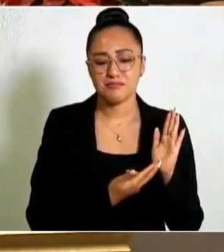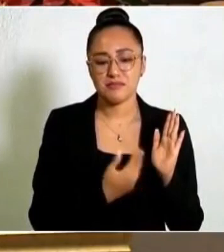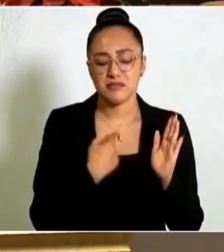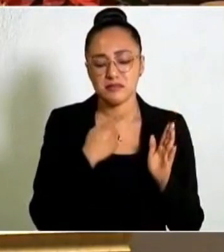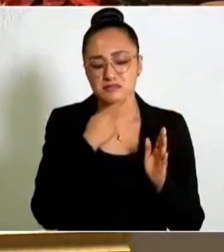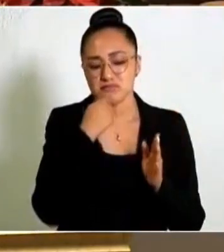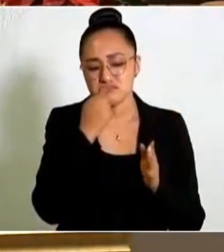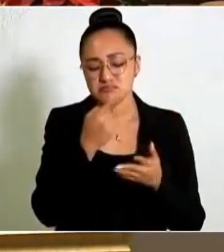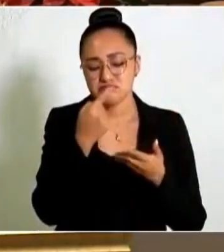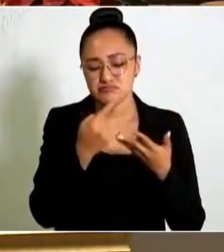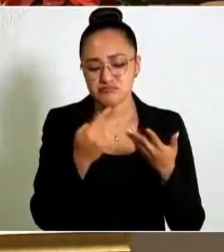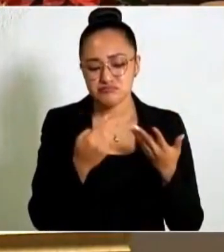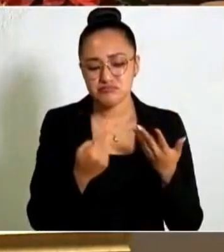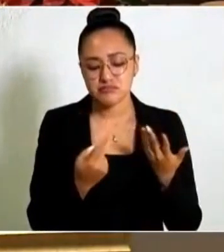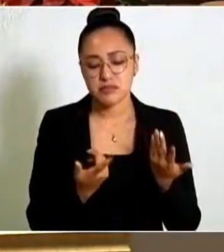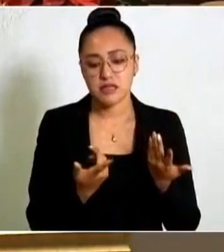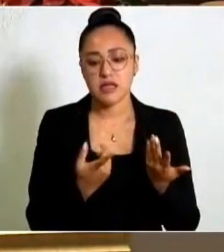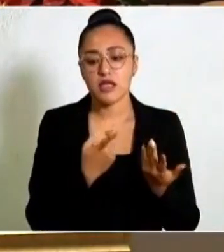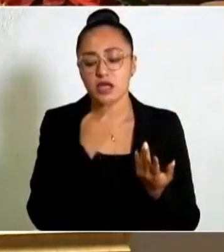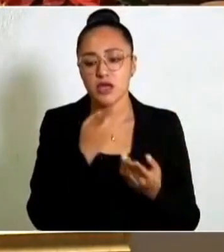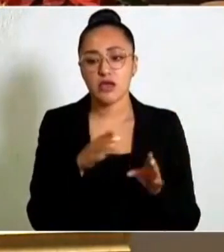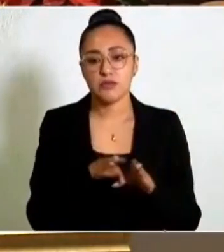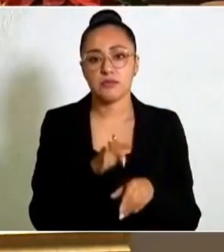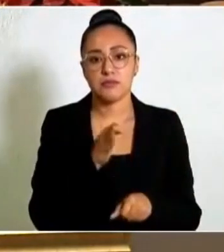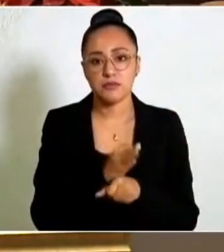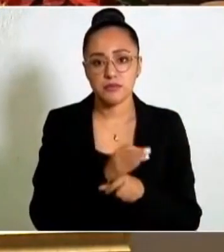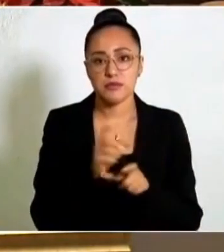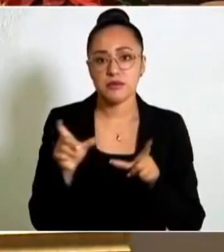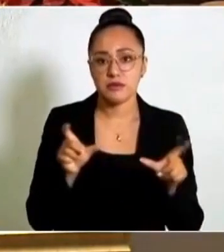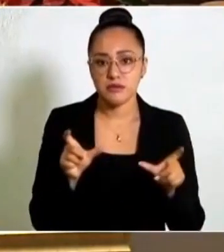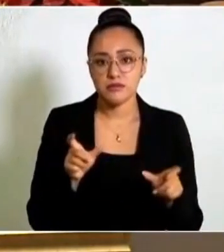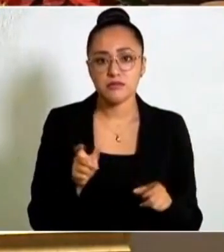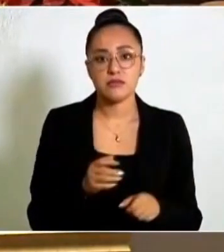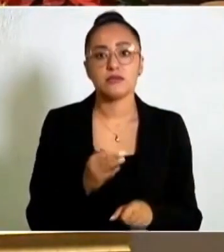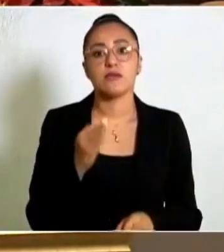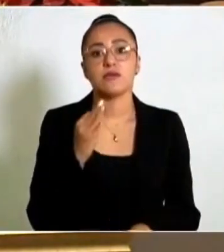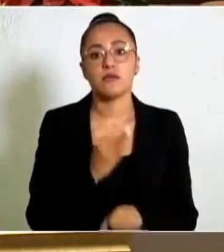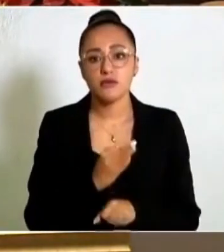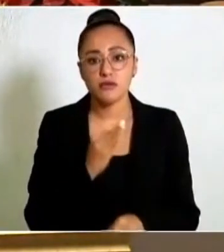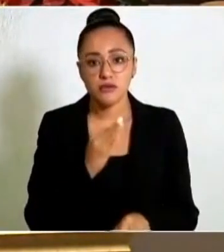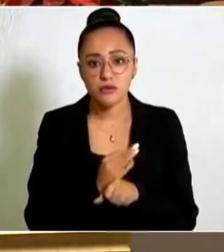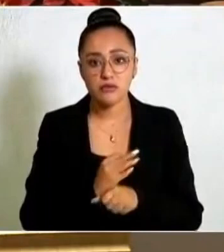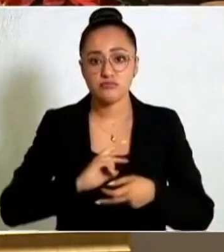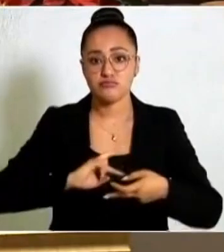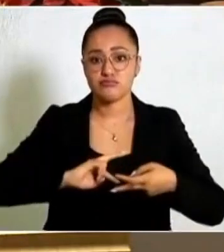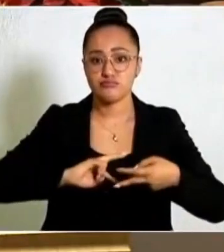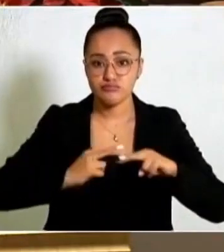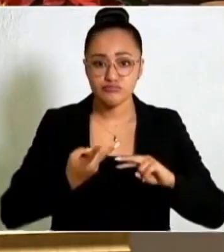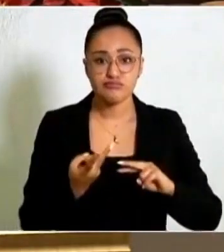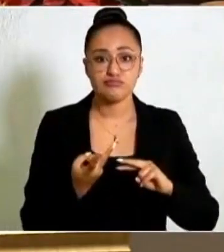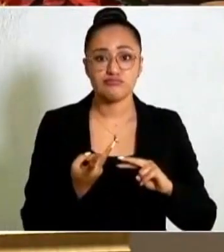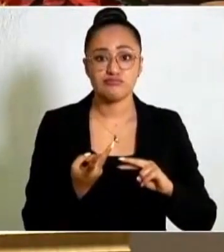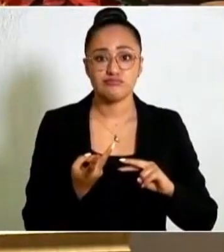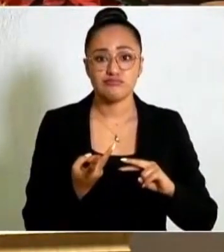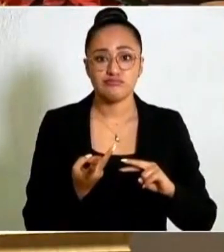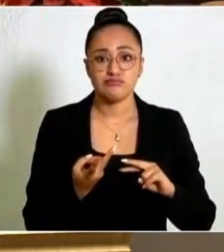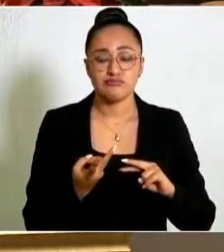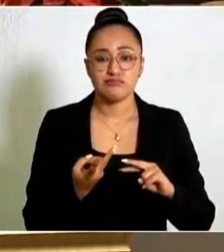como si estuviéramos en naranja tenemos que revisar